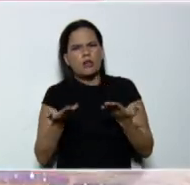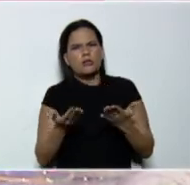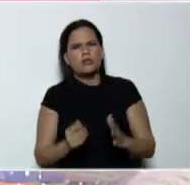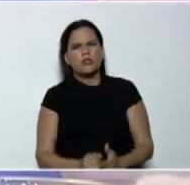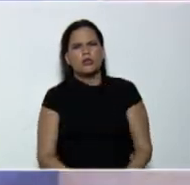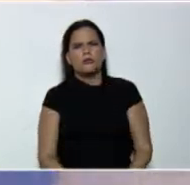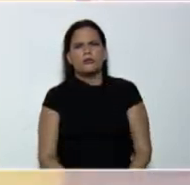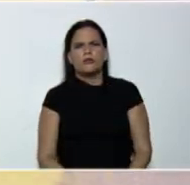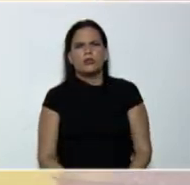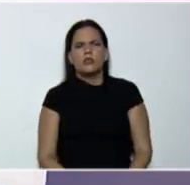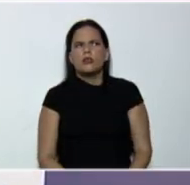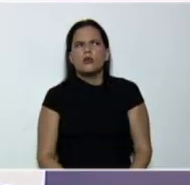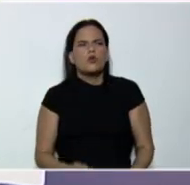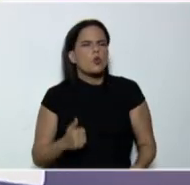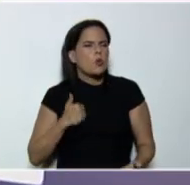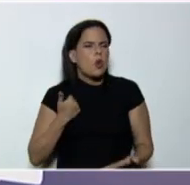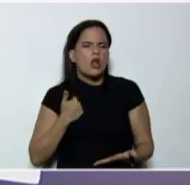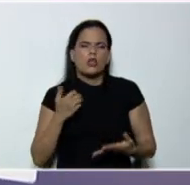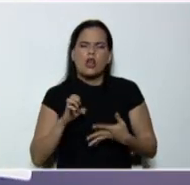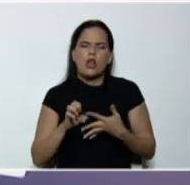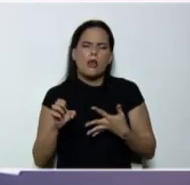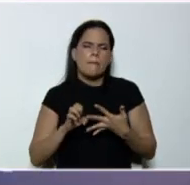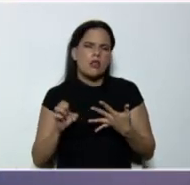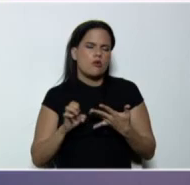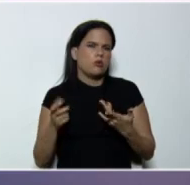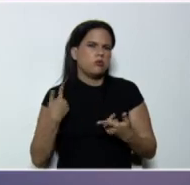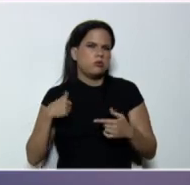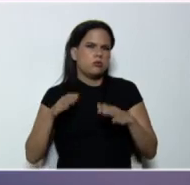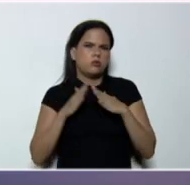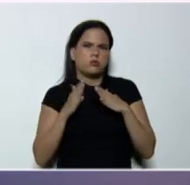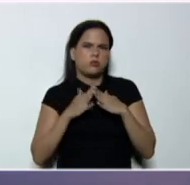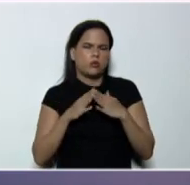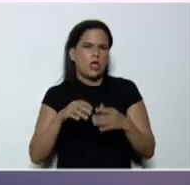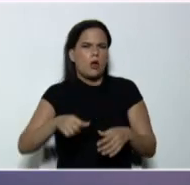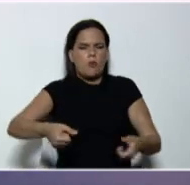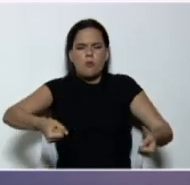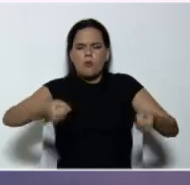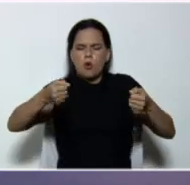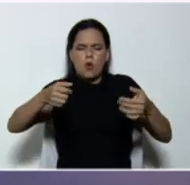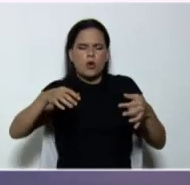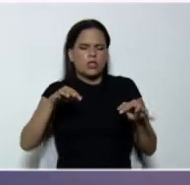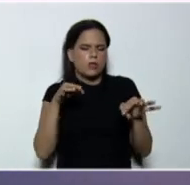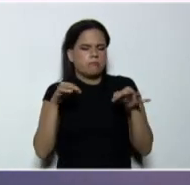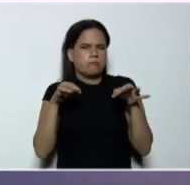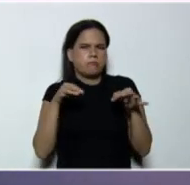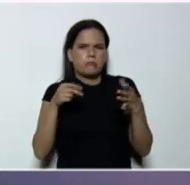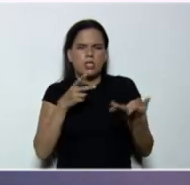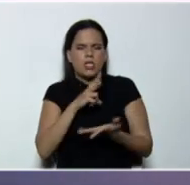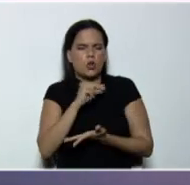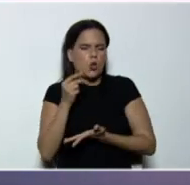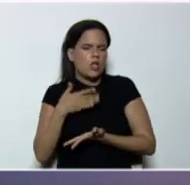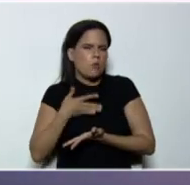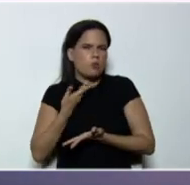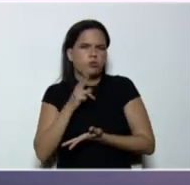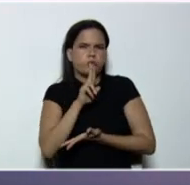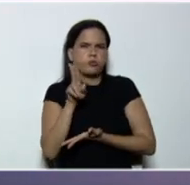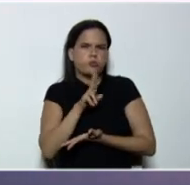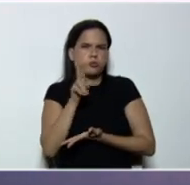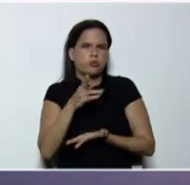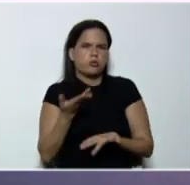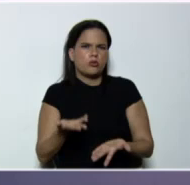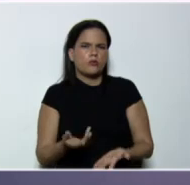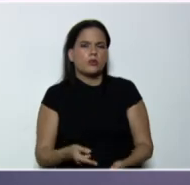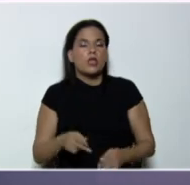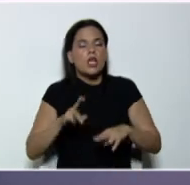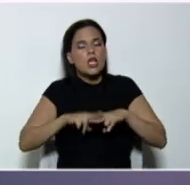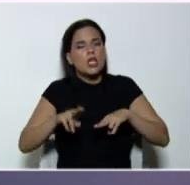corrugado, algún material que tengamos ya en desuso, lo mismo que bolsas de papel que ya no estemos utilizando, de modo tal en que